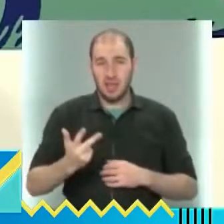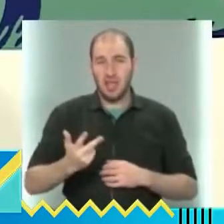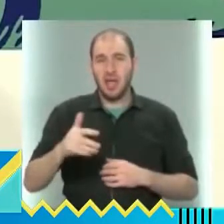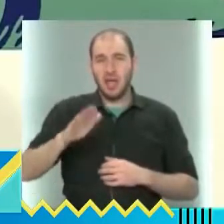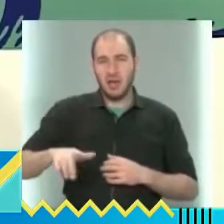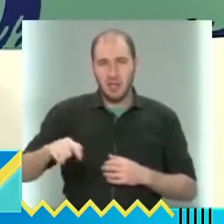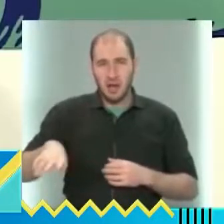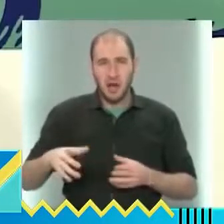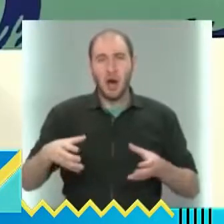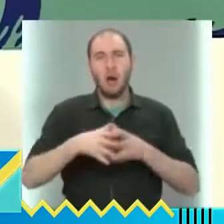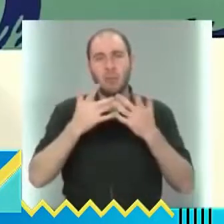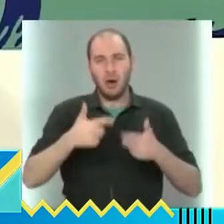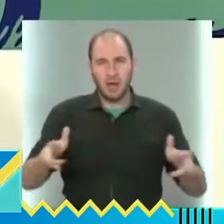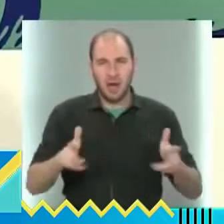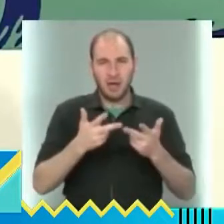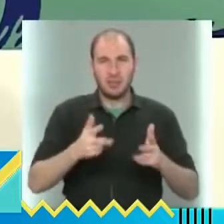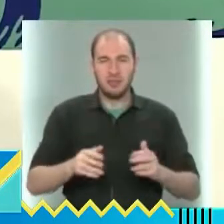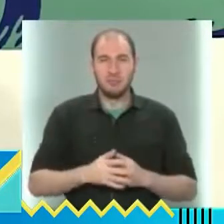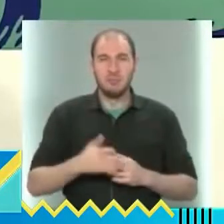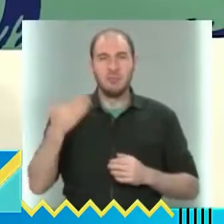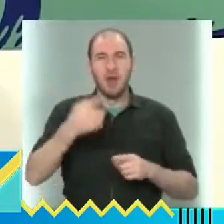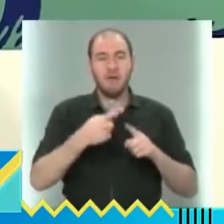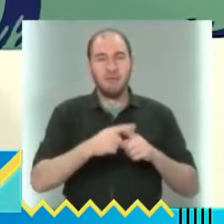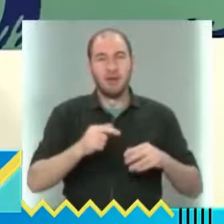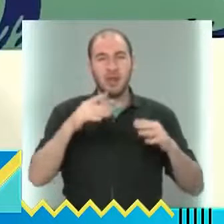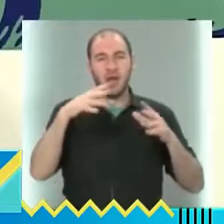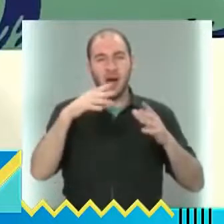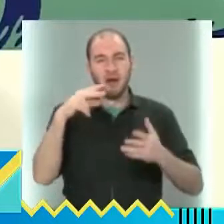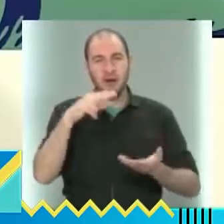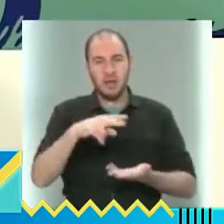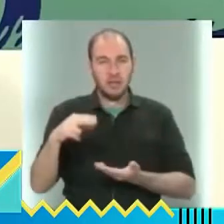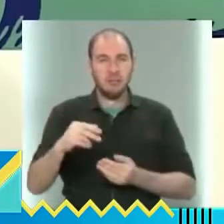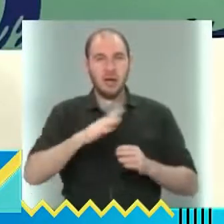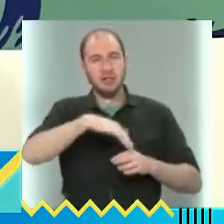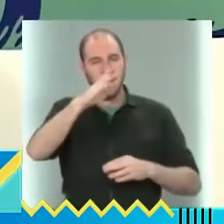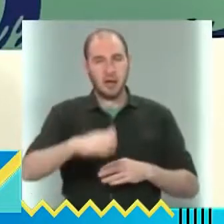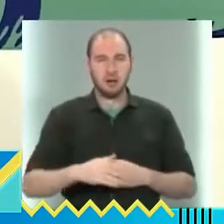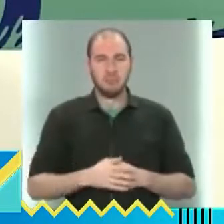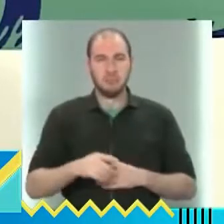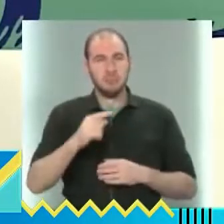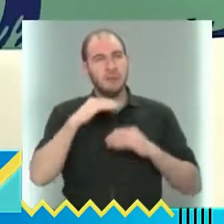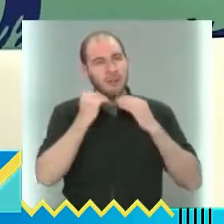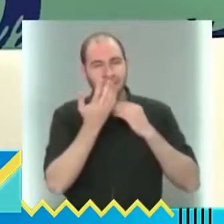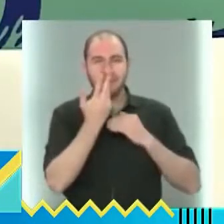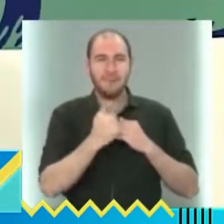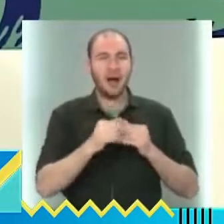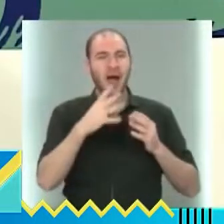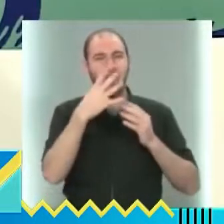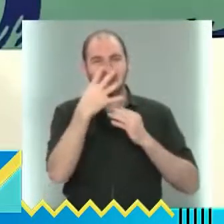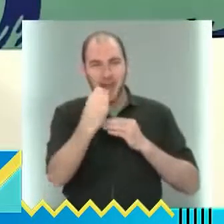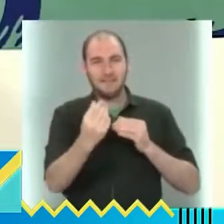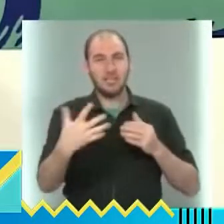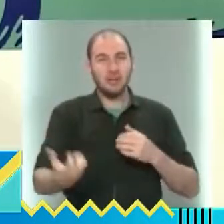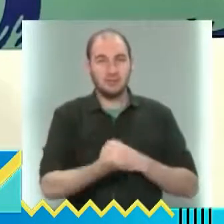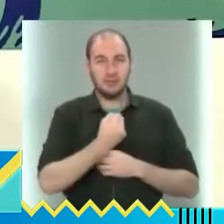terminaron conformando un coro, asistieron a la fiesta de la Vendimia de los Cerros, lo disfrutaron, miraban en la tráfico que